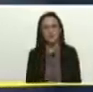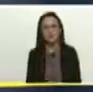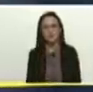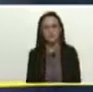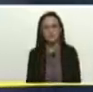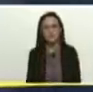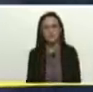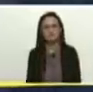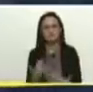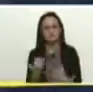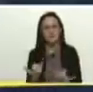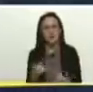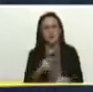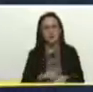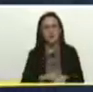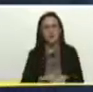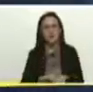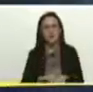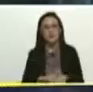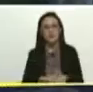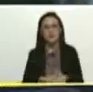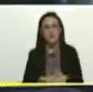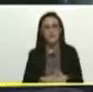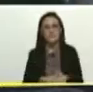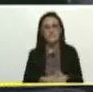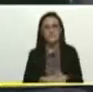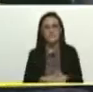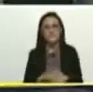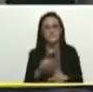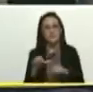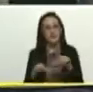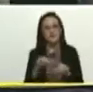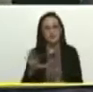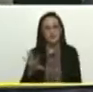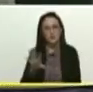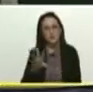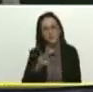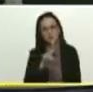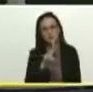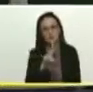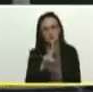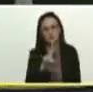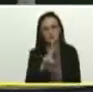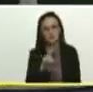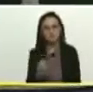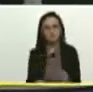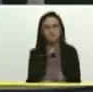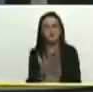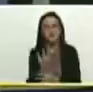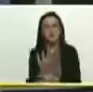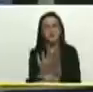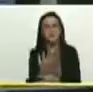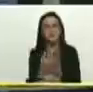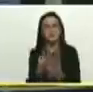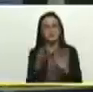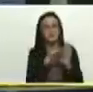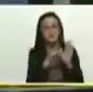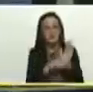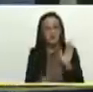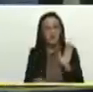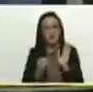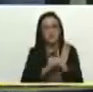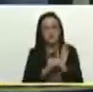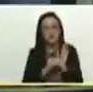Es quizás en este momento del siglo XXI que se han creado de nuevo las condiciones